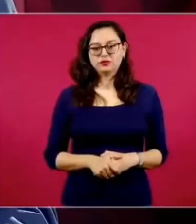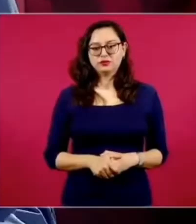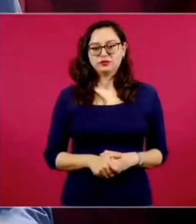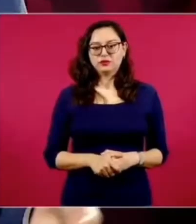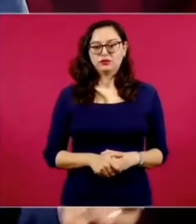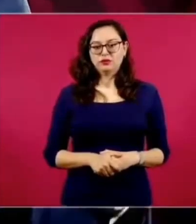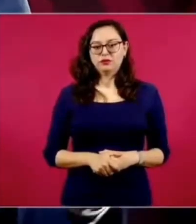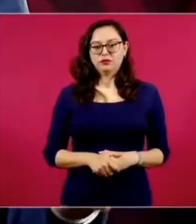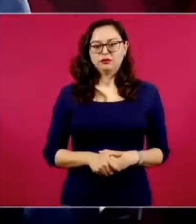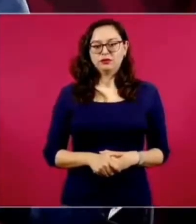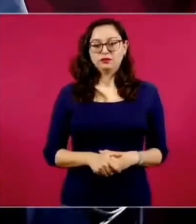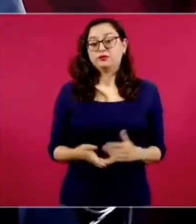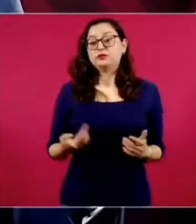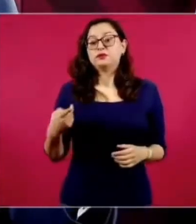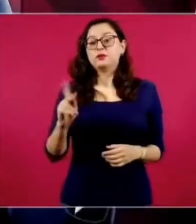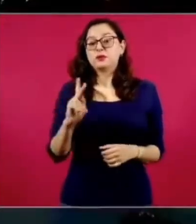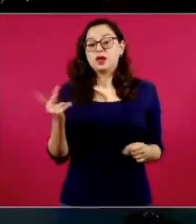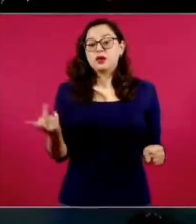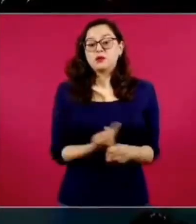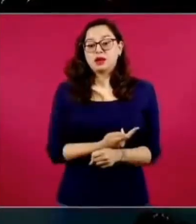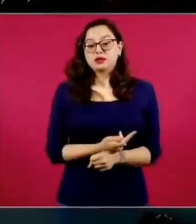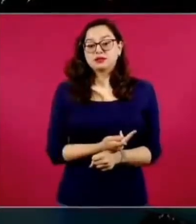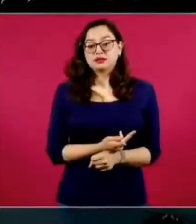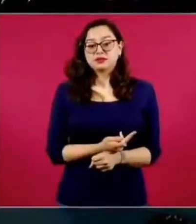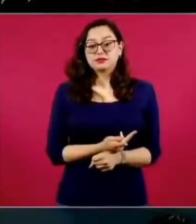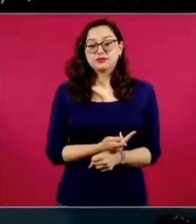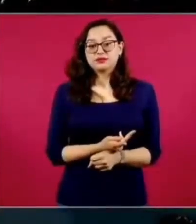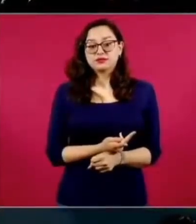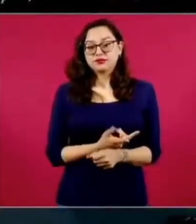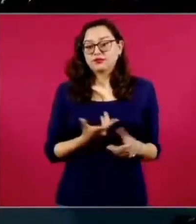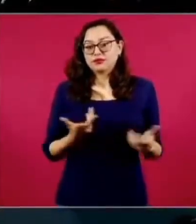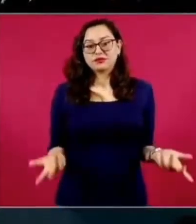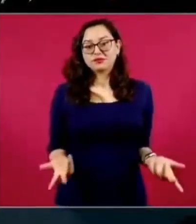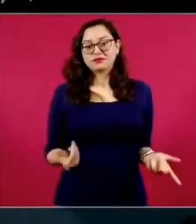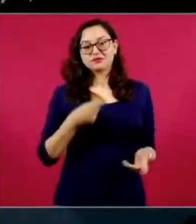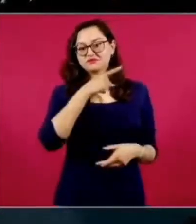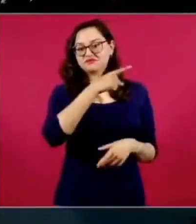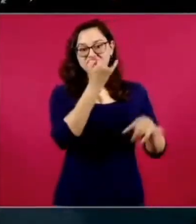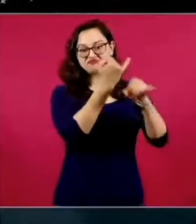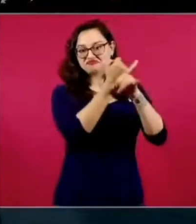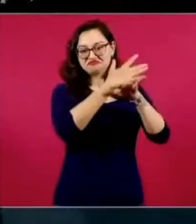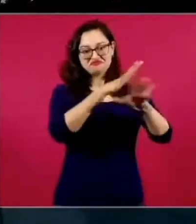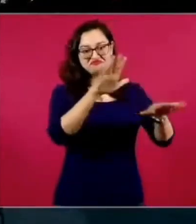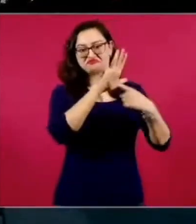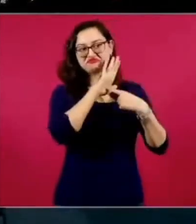¿Pero qué sucede? Que no tienen información